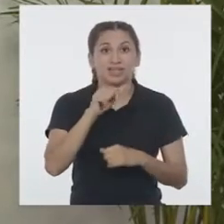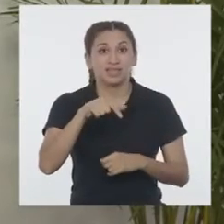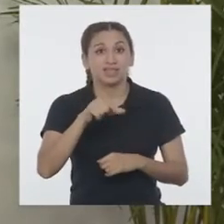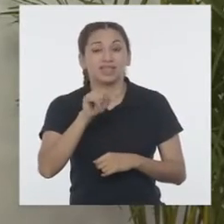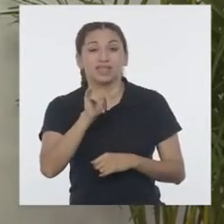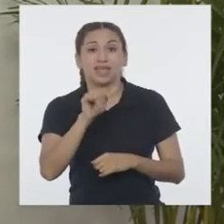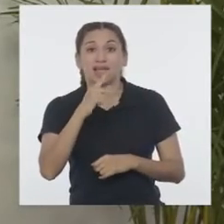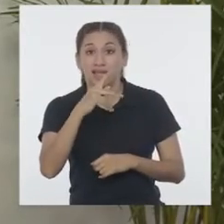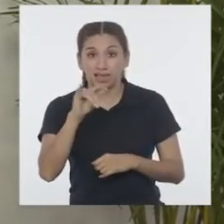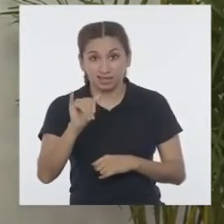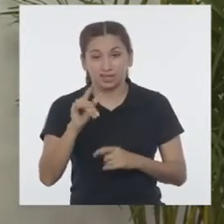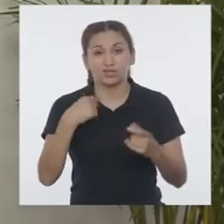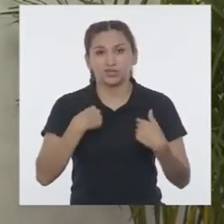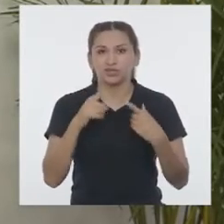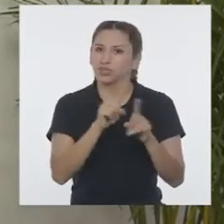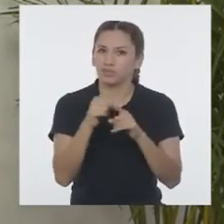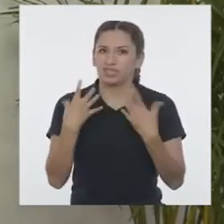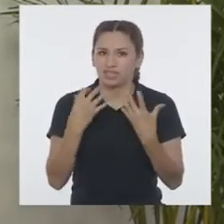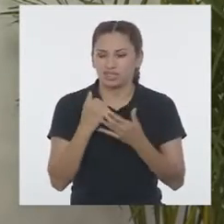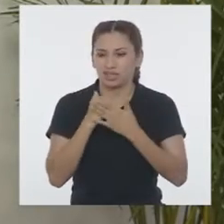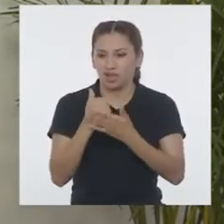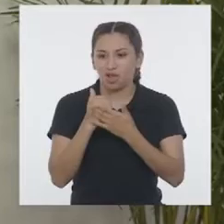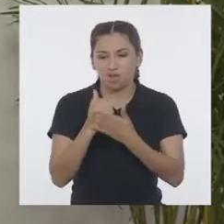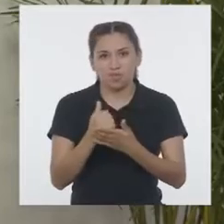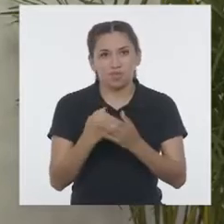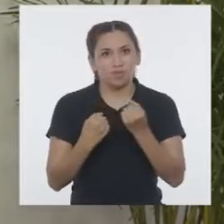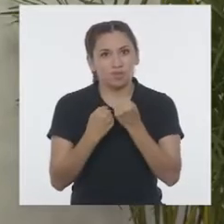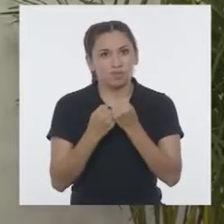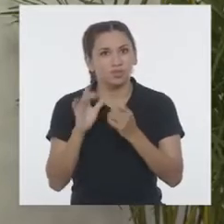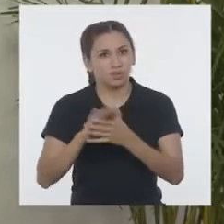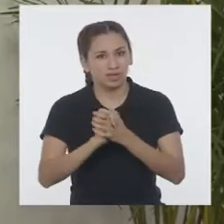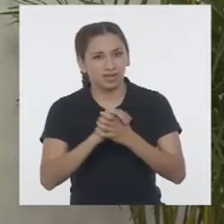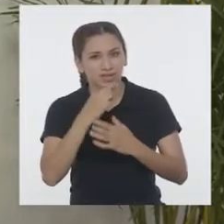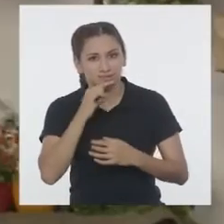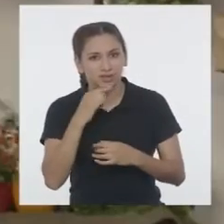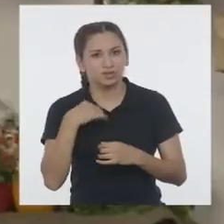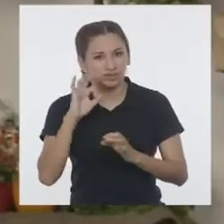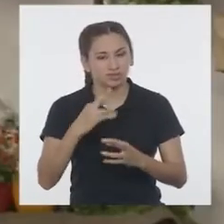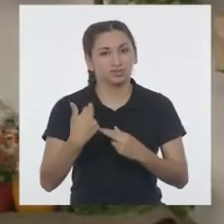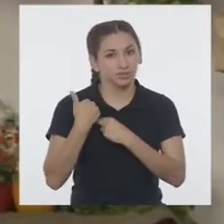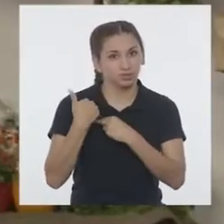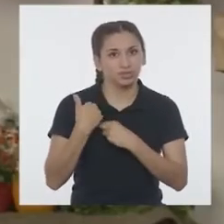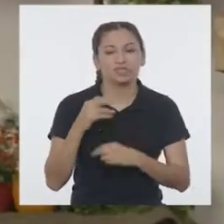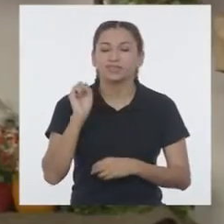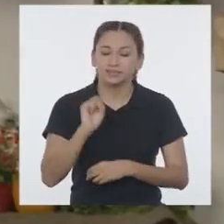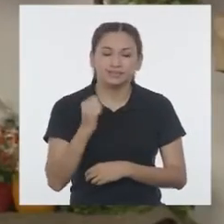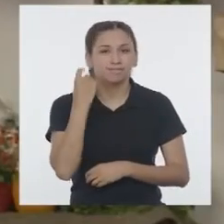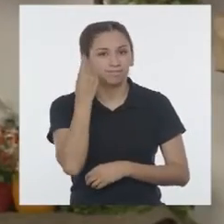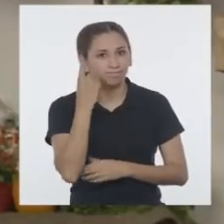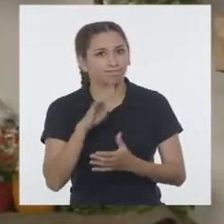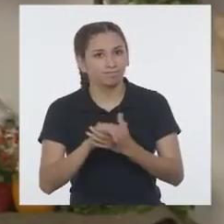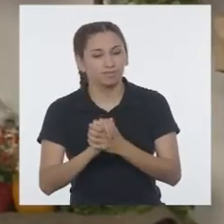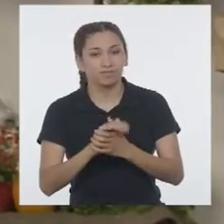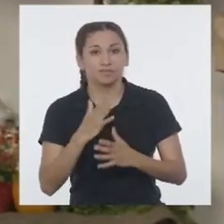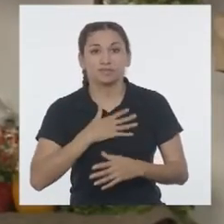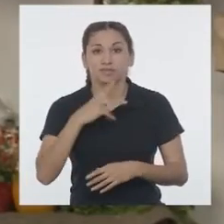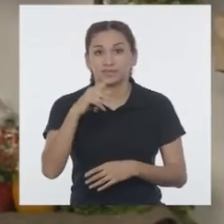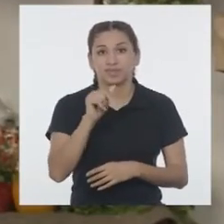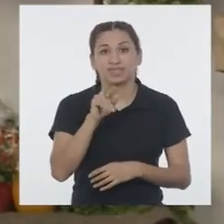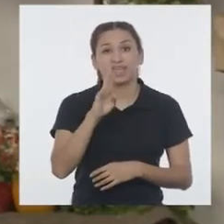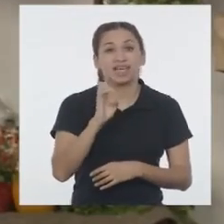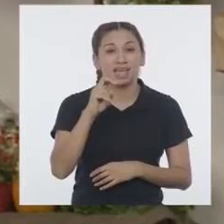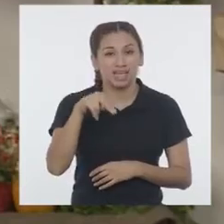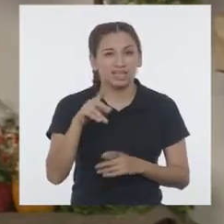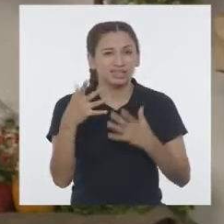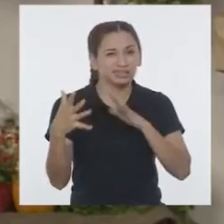Jackie como yo quisiéramos ofrecer un acompañamiento adecuado a la amiga de Mónica. Creo que es un deber. Te entiendo, amigo. Mi Karen pasó por